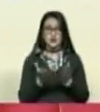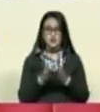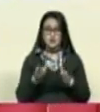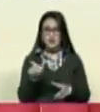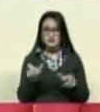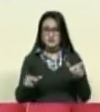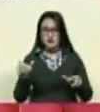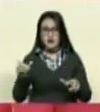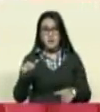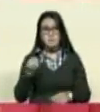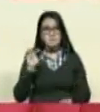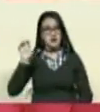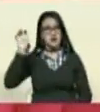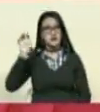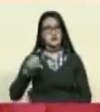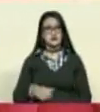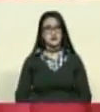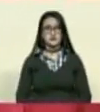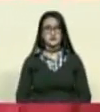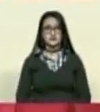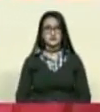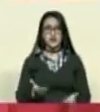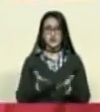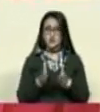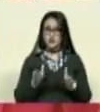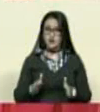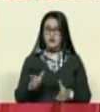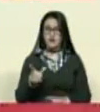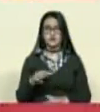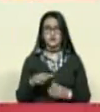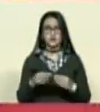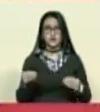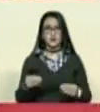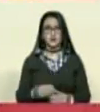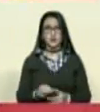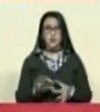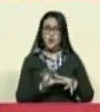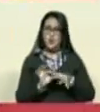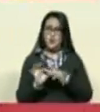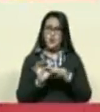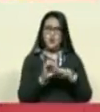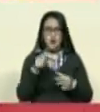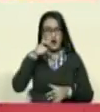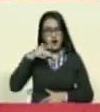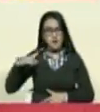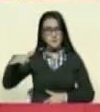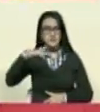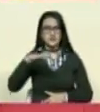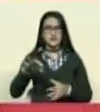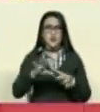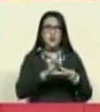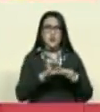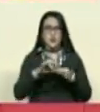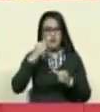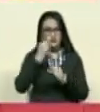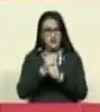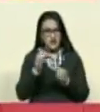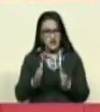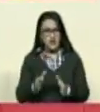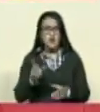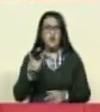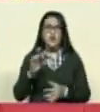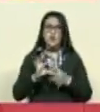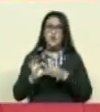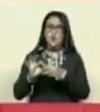país, con los estudiantes. La unión con los campesinos, la unión con la clase obrera, la